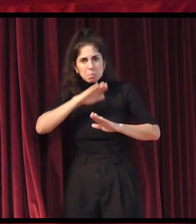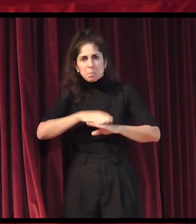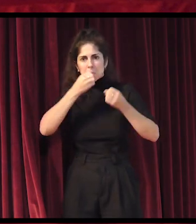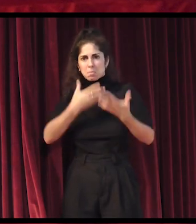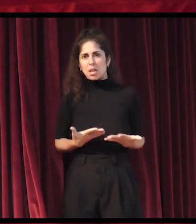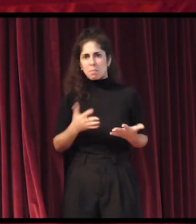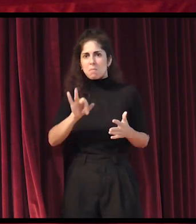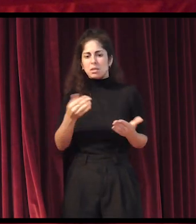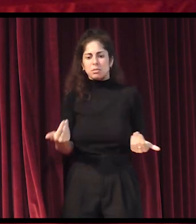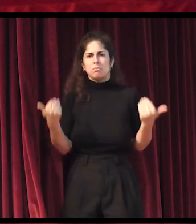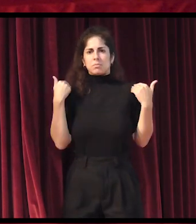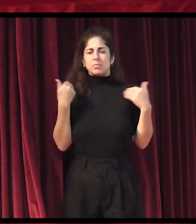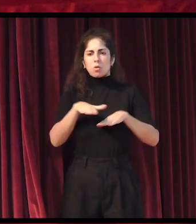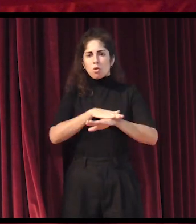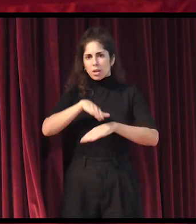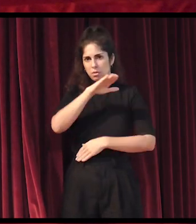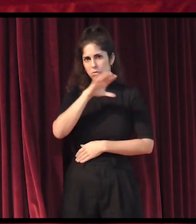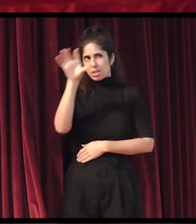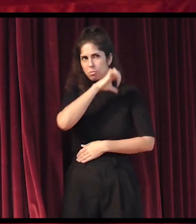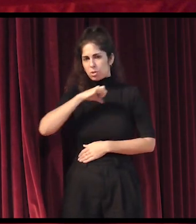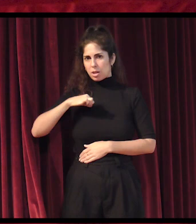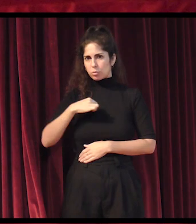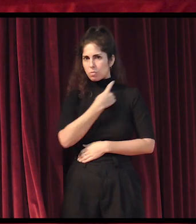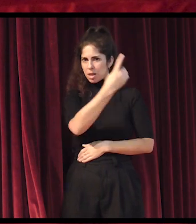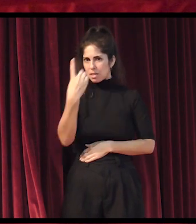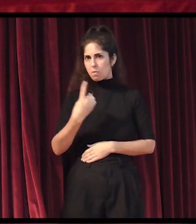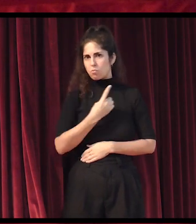autónomas. Entiendo que la FIFA es